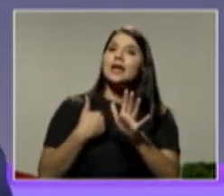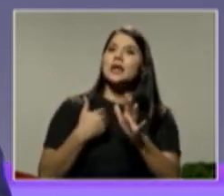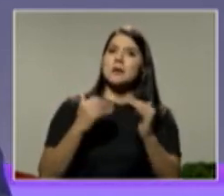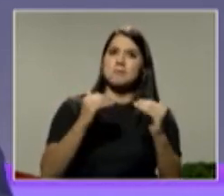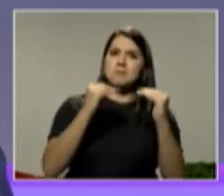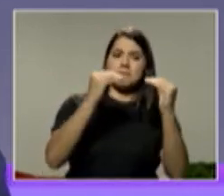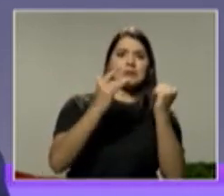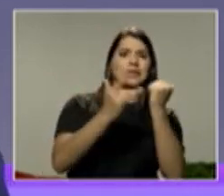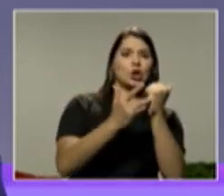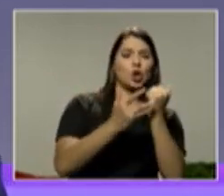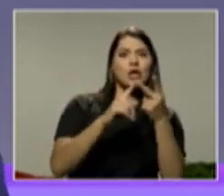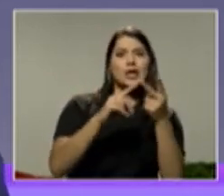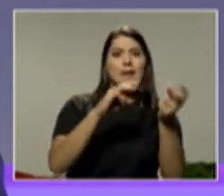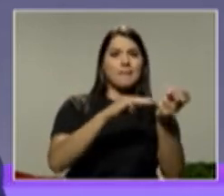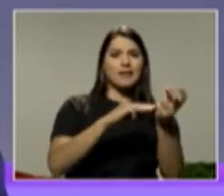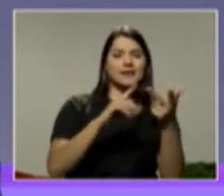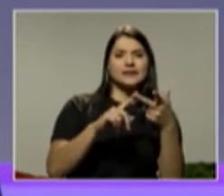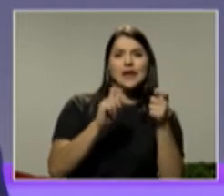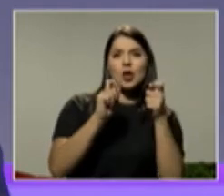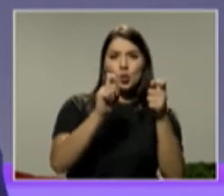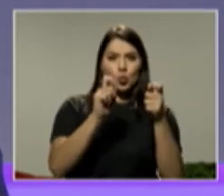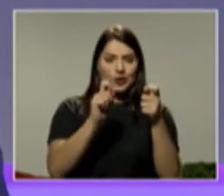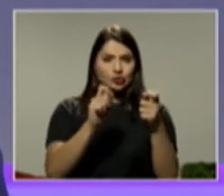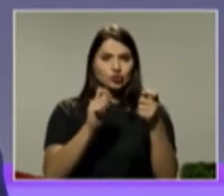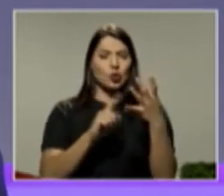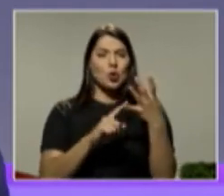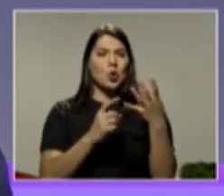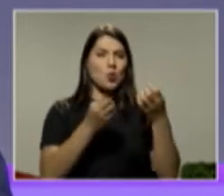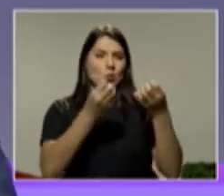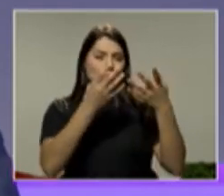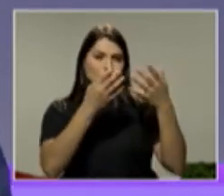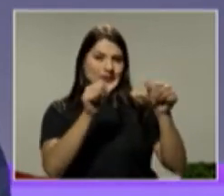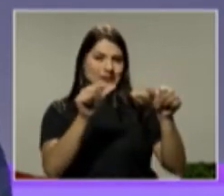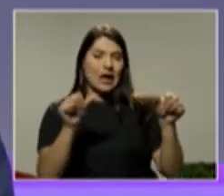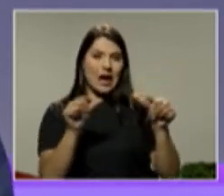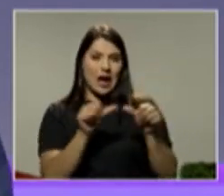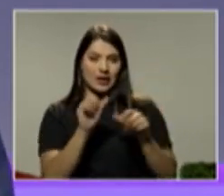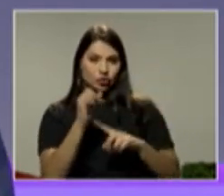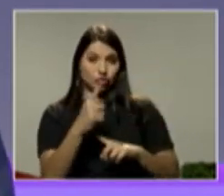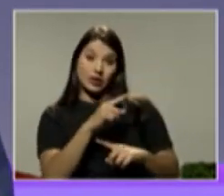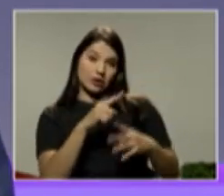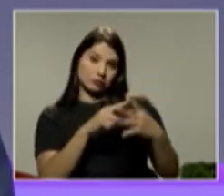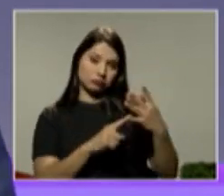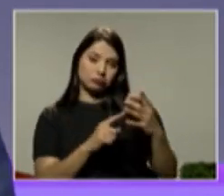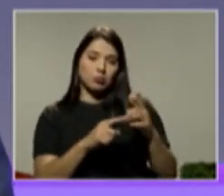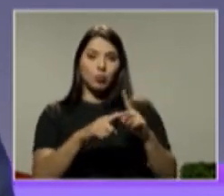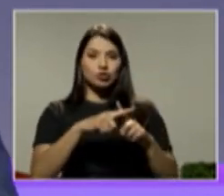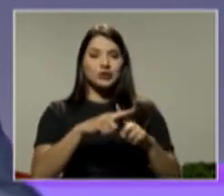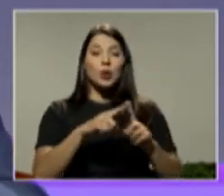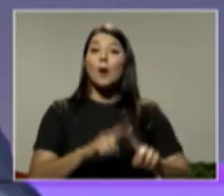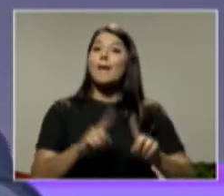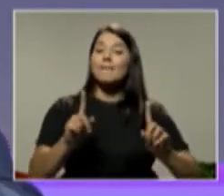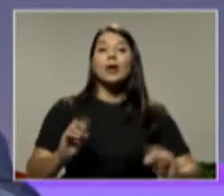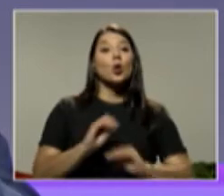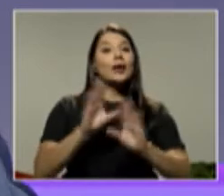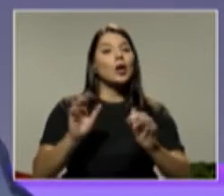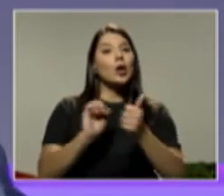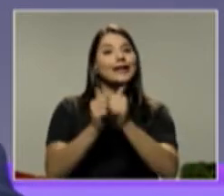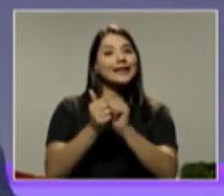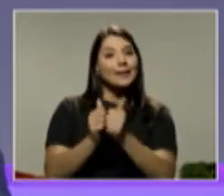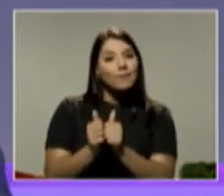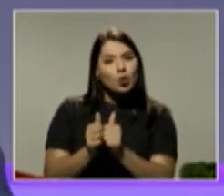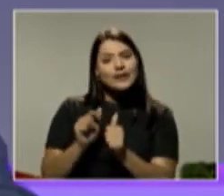tecnología, en medicina, en educación, en muchas áreas sociales, lo cual es muy positivo, pero definitivamente el deporte, que